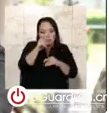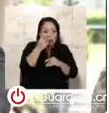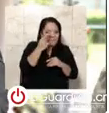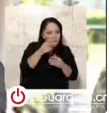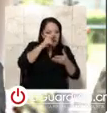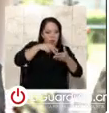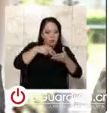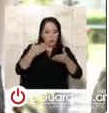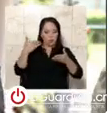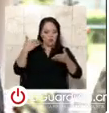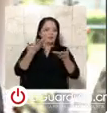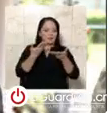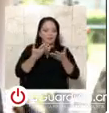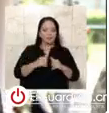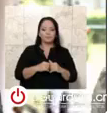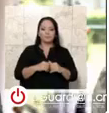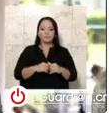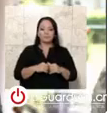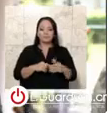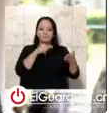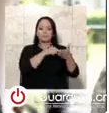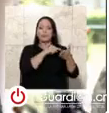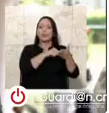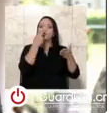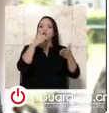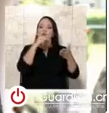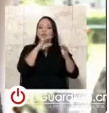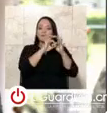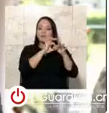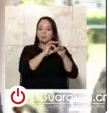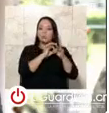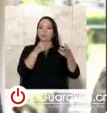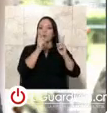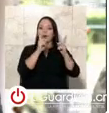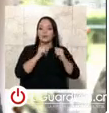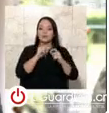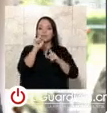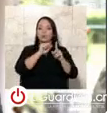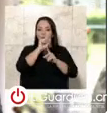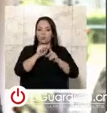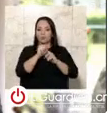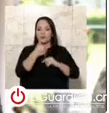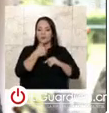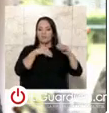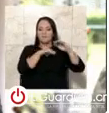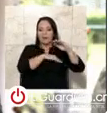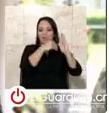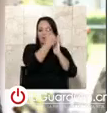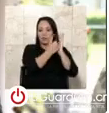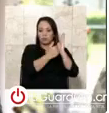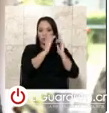en los últimos días una noticia en relación con cuáles son las situaciones que tienen las bases de datos en la